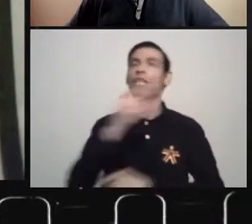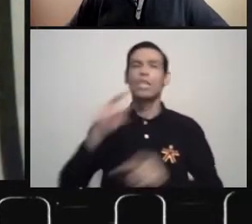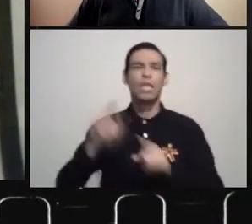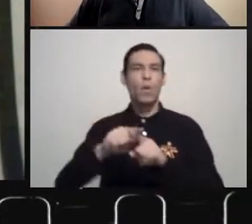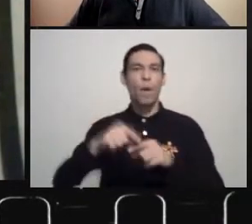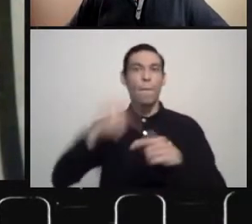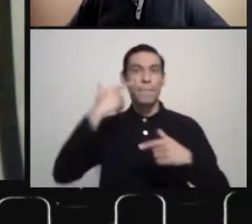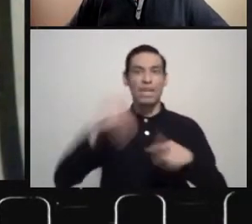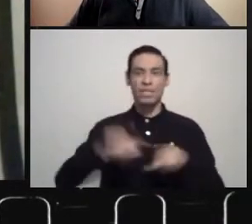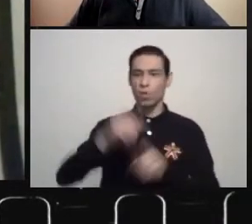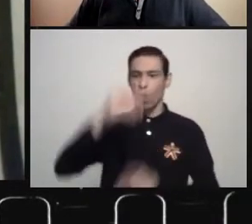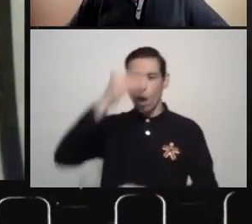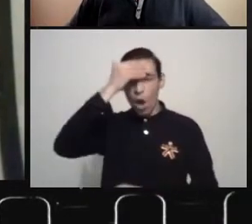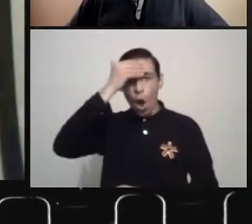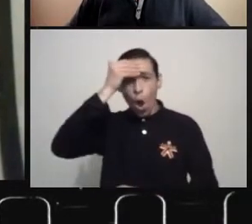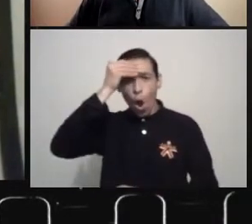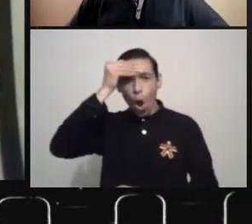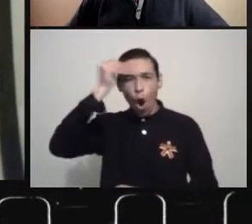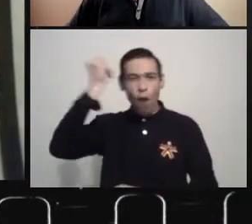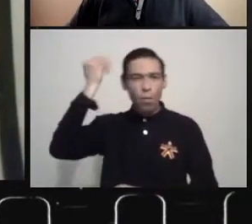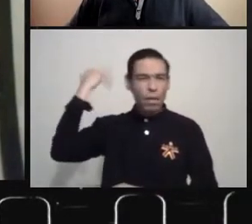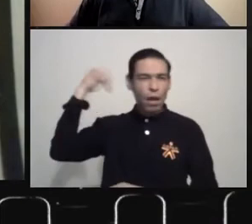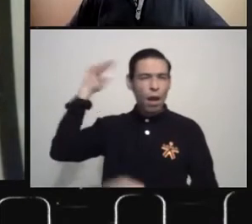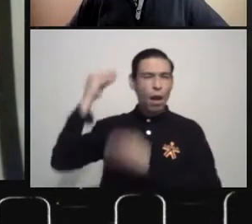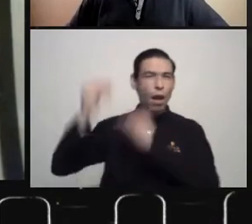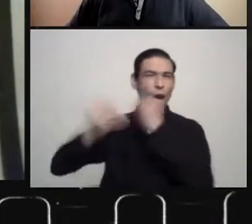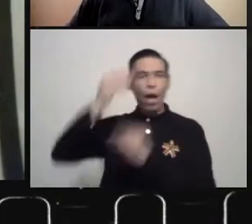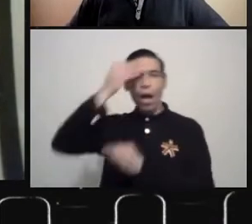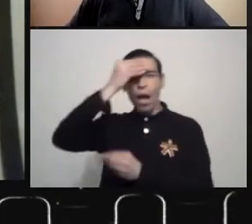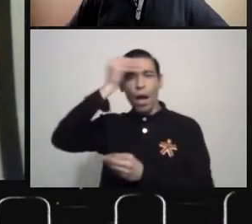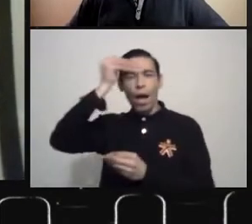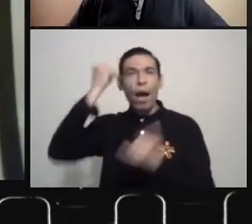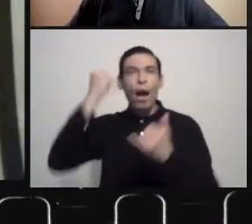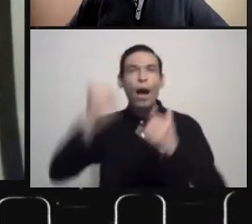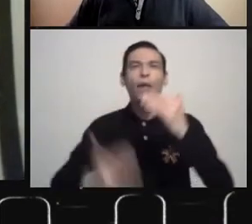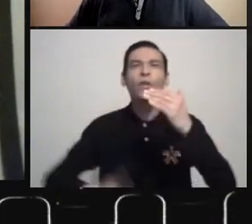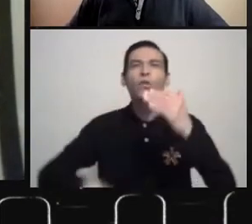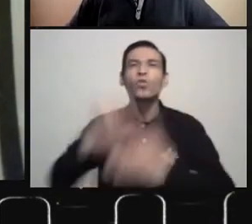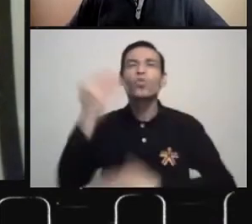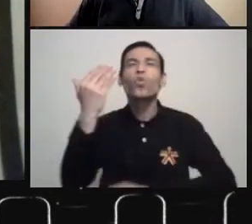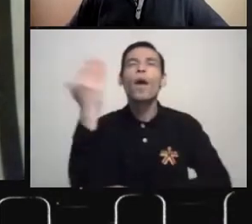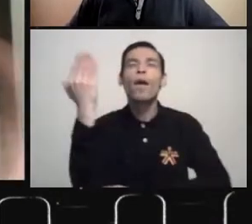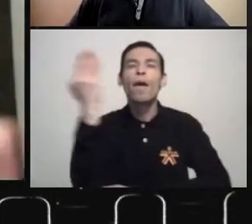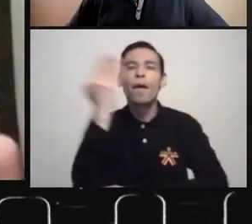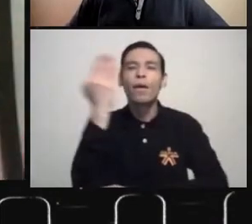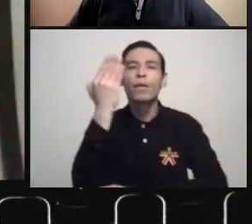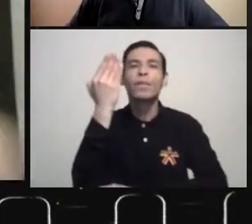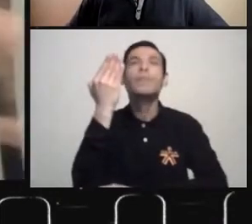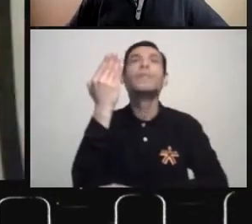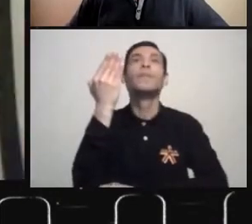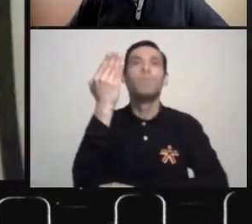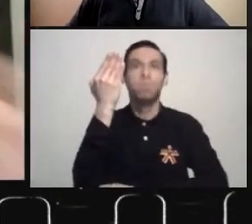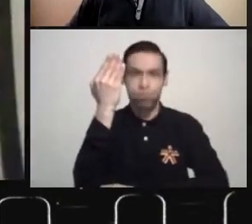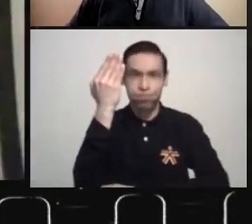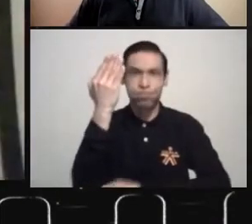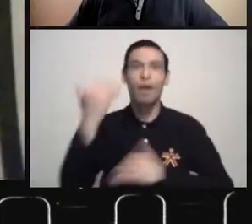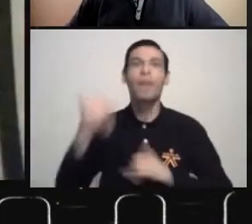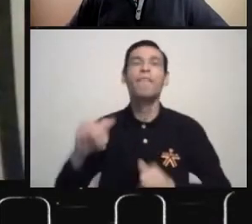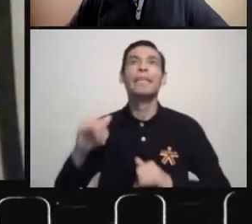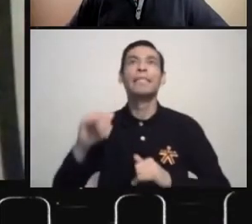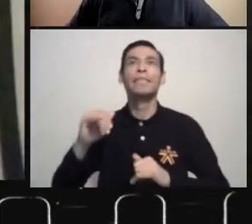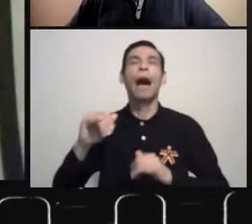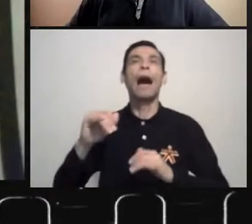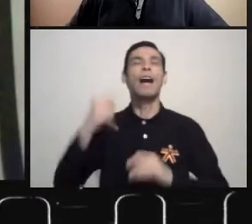el cassette, vuelve a aprender todo y al final dice, cuando acaba con la satisfacción de haberlo hecho, dice, la próxima haría esto